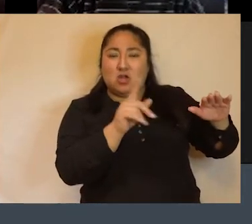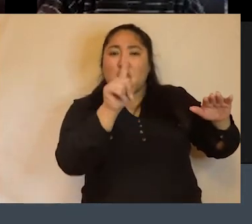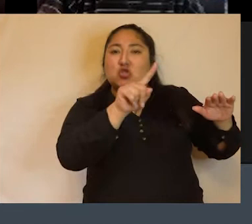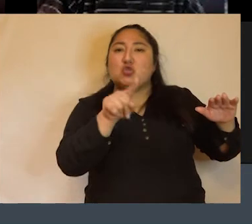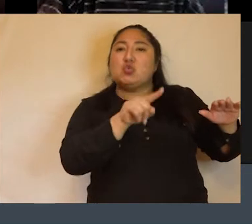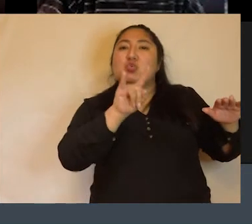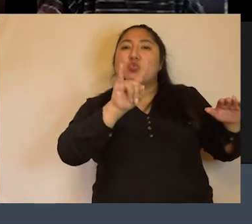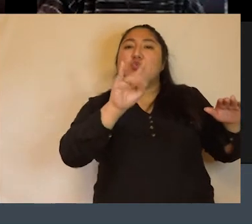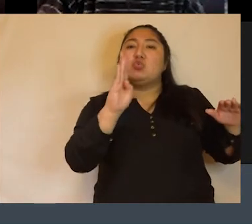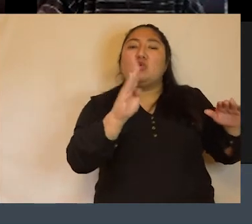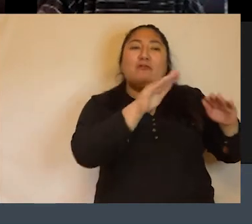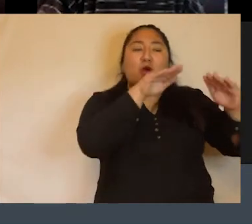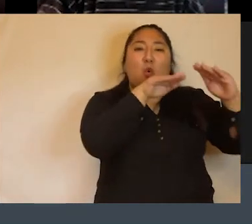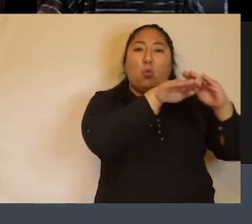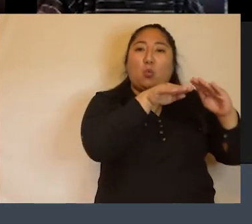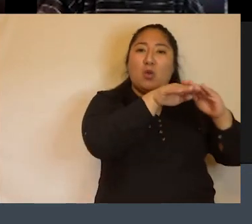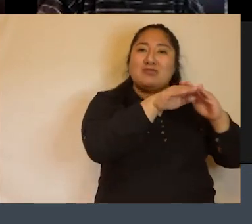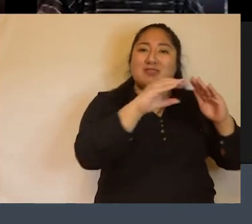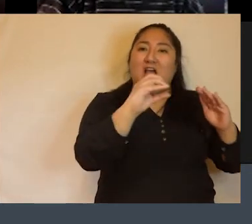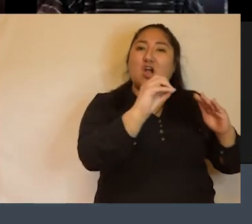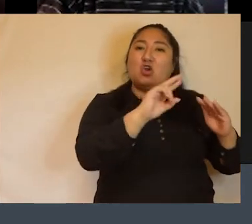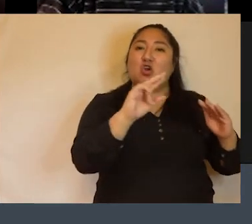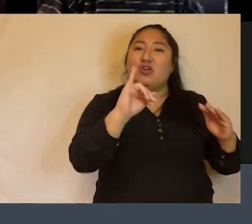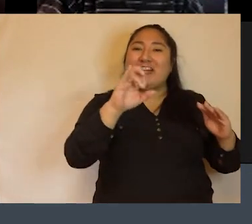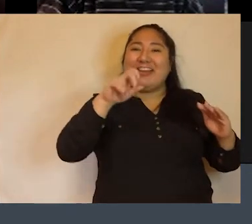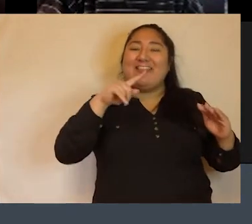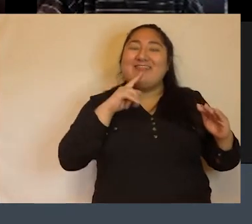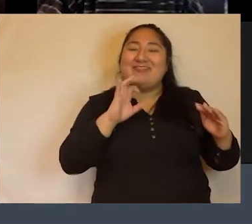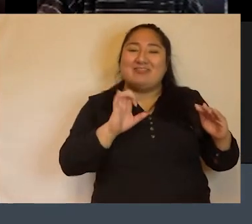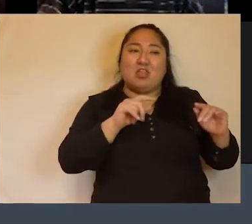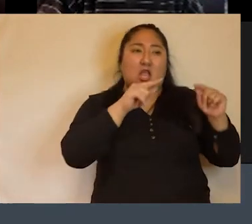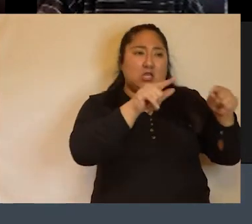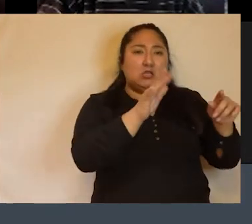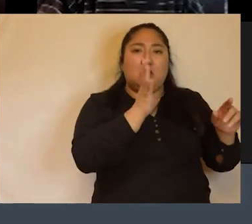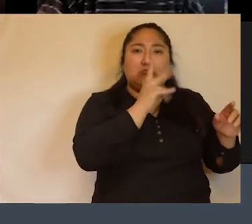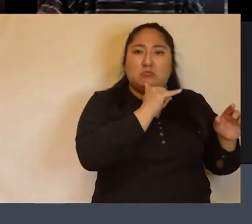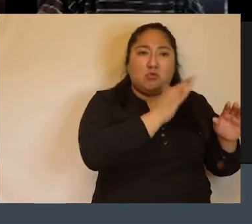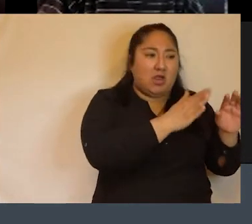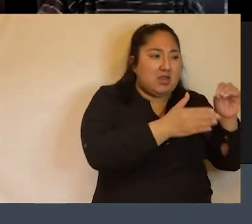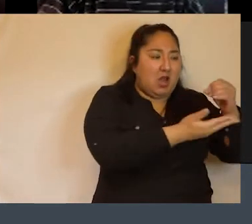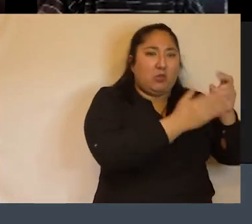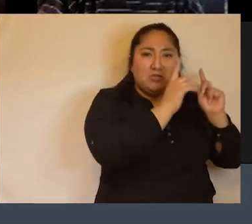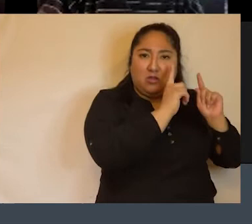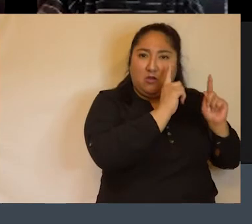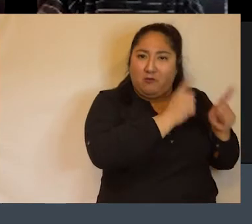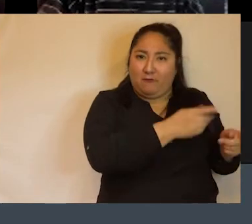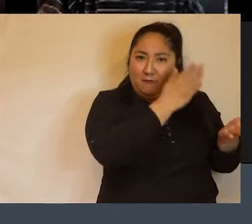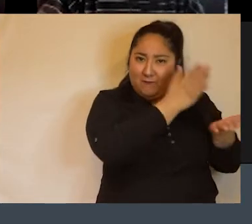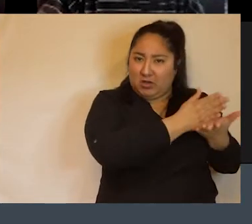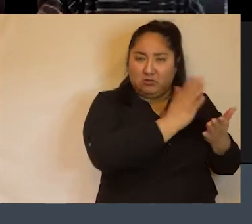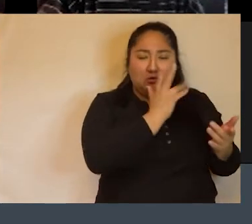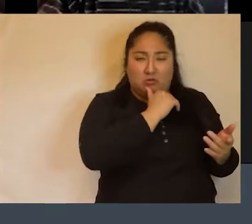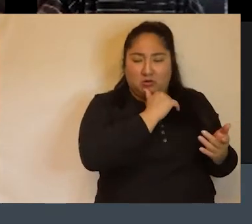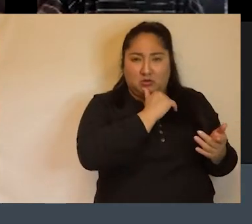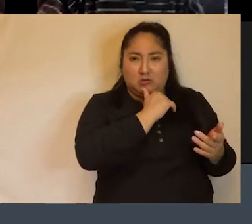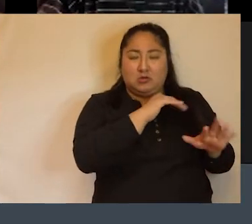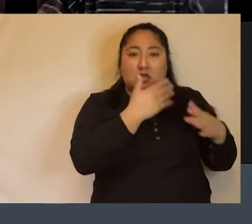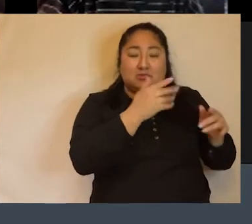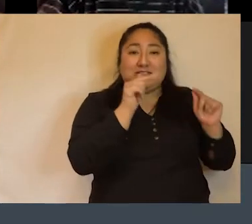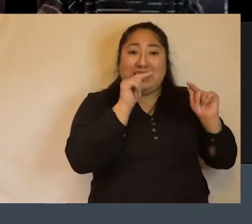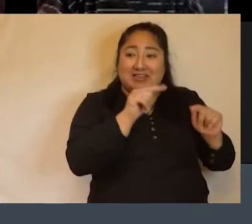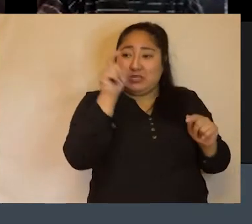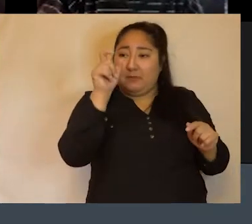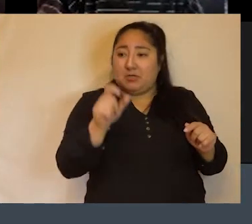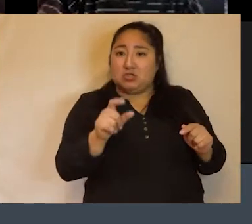están en una subcuenta que se llama cuenta corriente, pero y ya no están en la cuenta obligatoria.